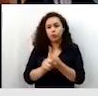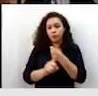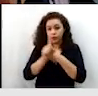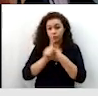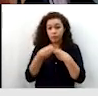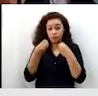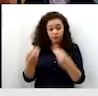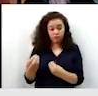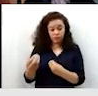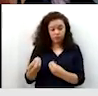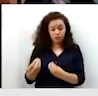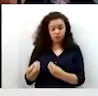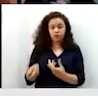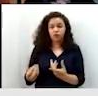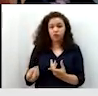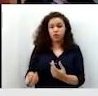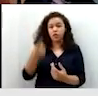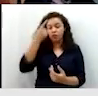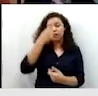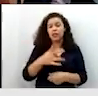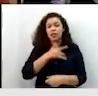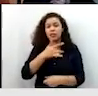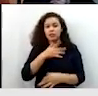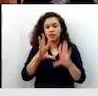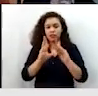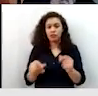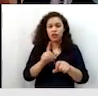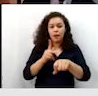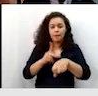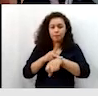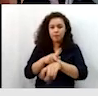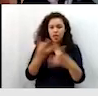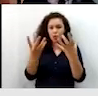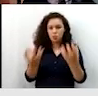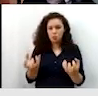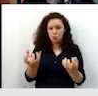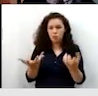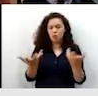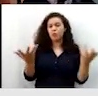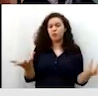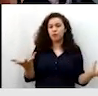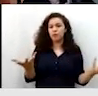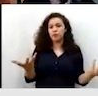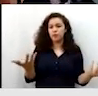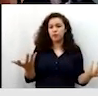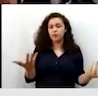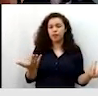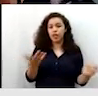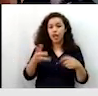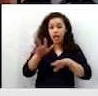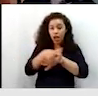problemas. Tanto va a ser pérdida de sensibilidad, resequedad de piel, pues ahora sí, mochilas a los pies